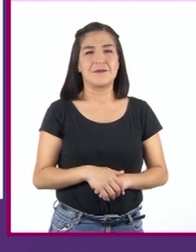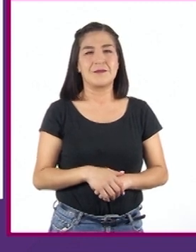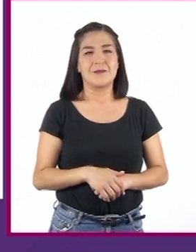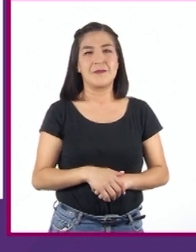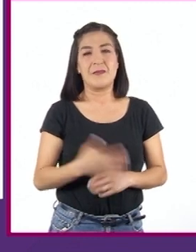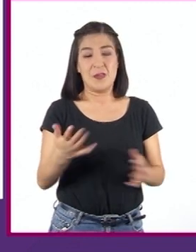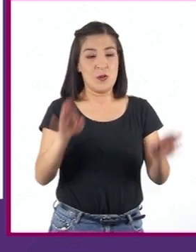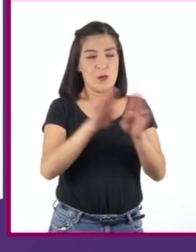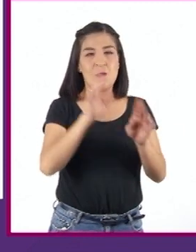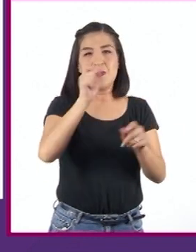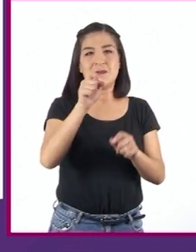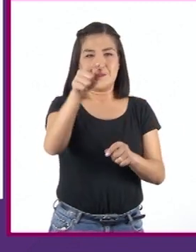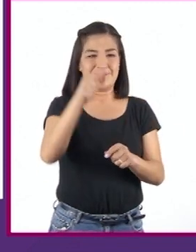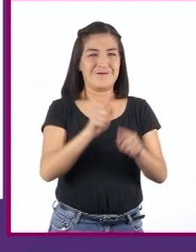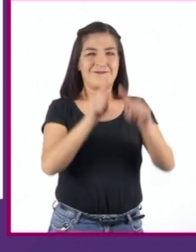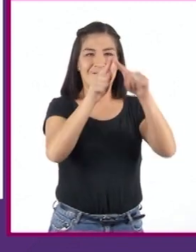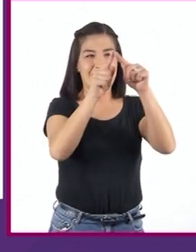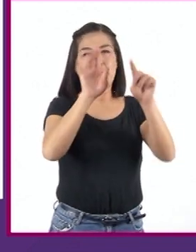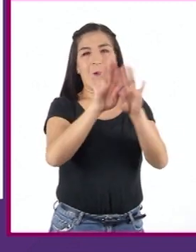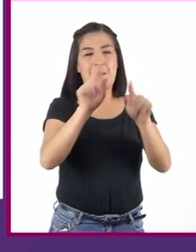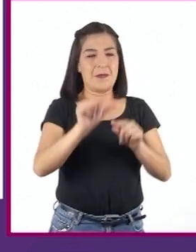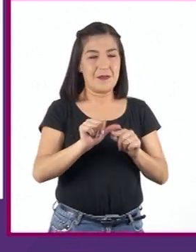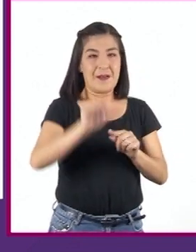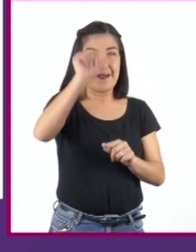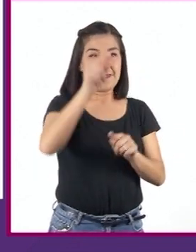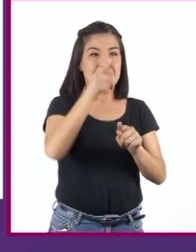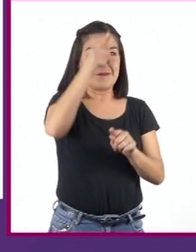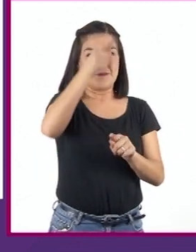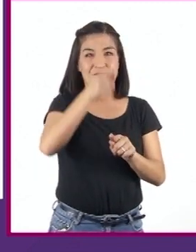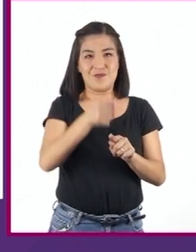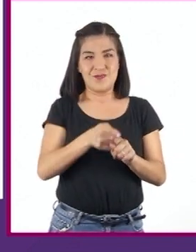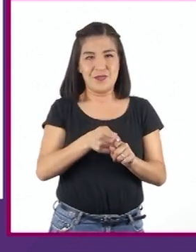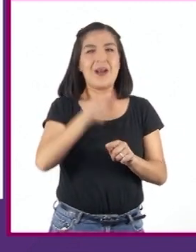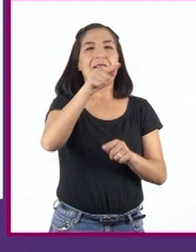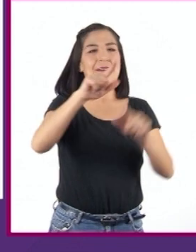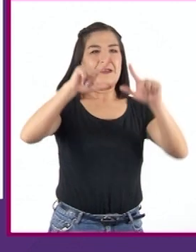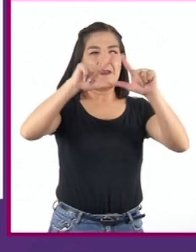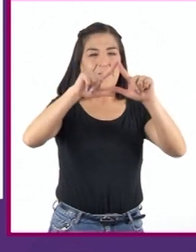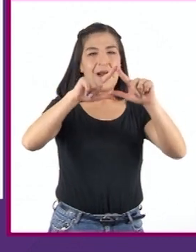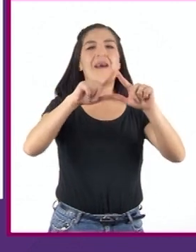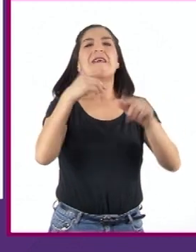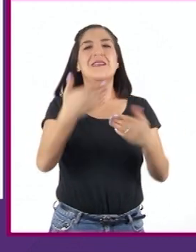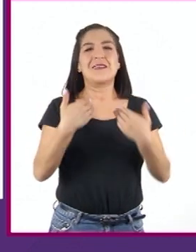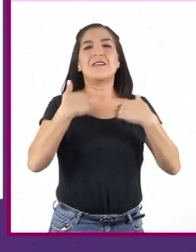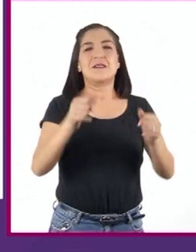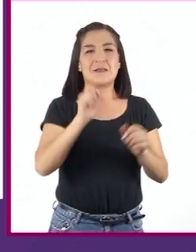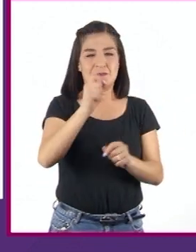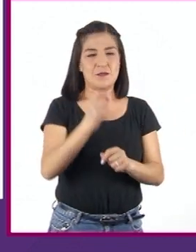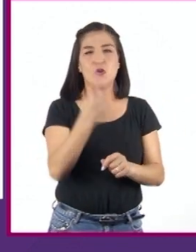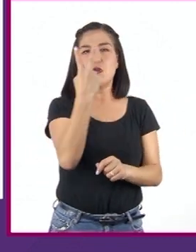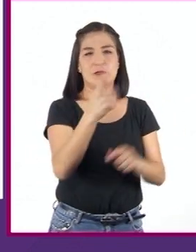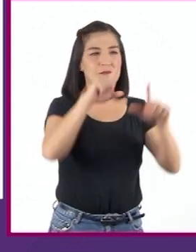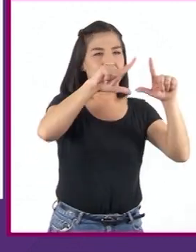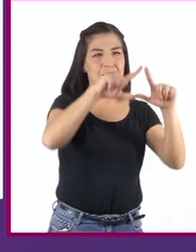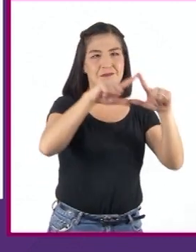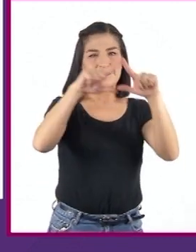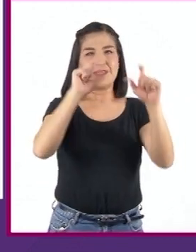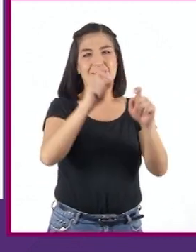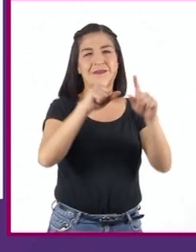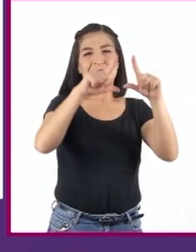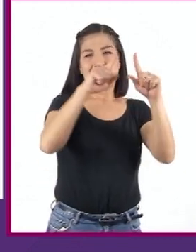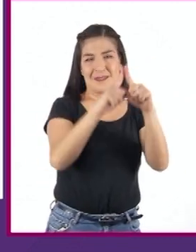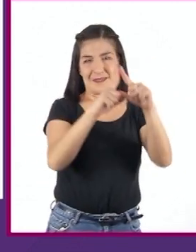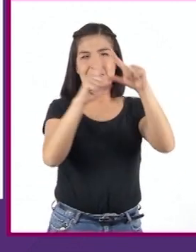Con solo trazar la altura, se da nuevo sentido a la situación. Aparecen 2 triángulos rectángulos,